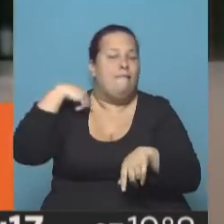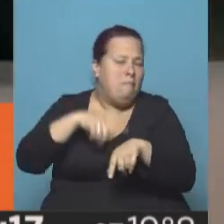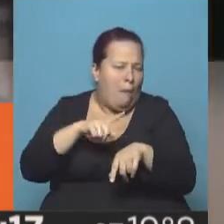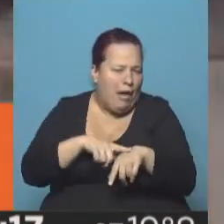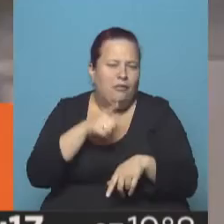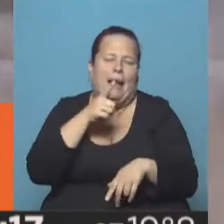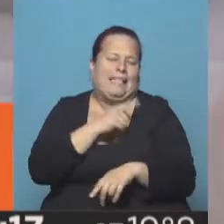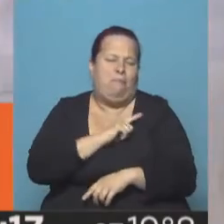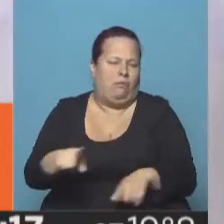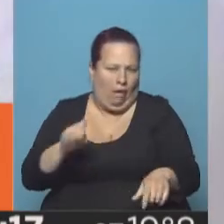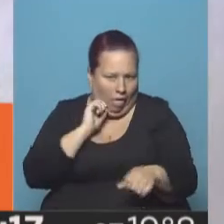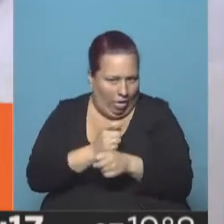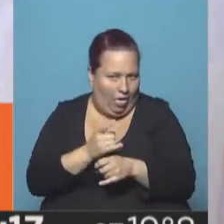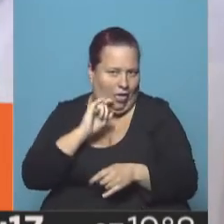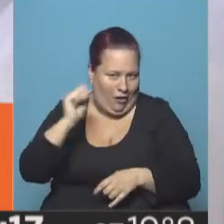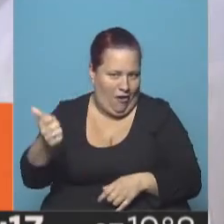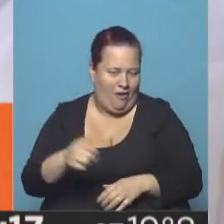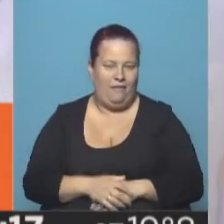eso parecía como imposible